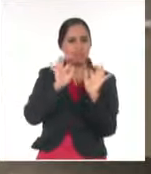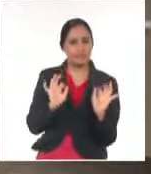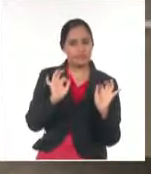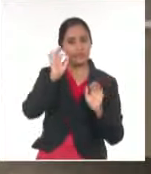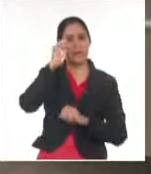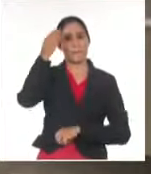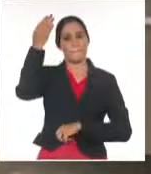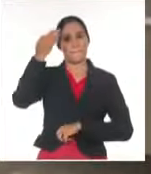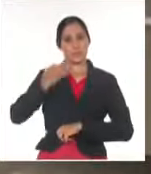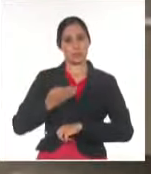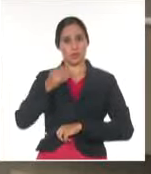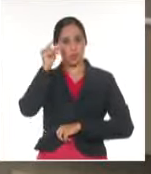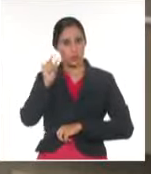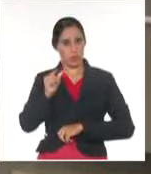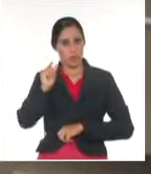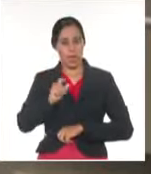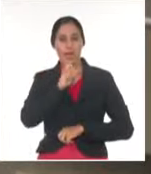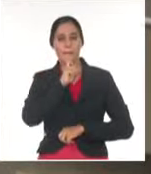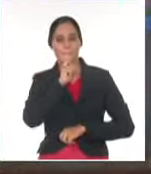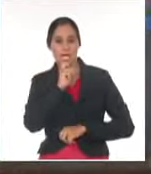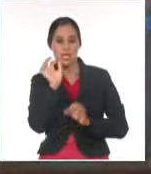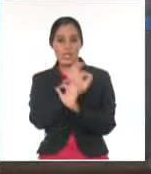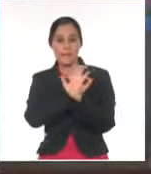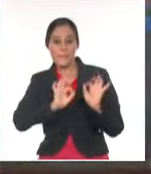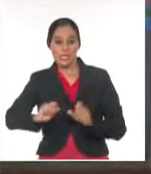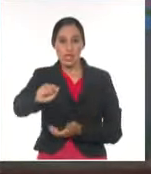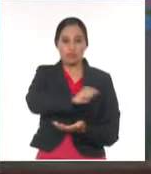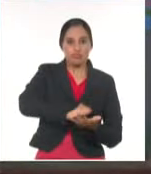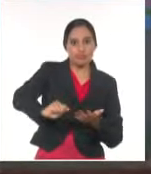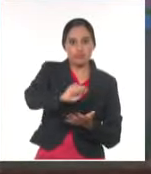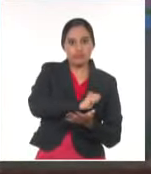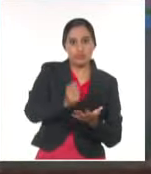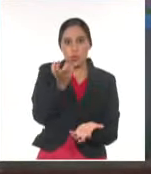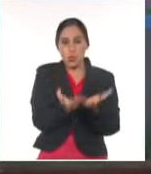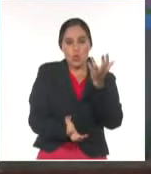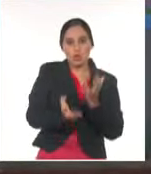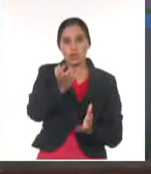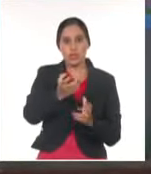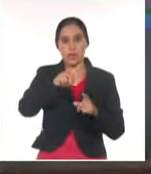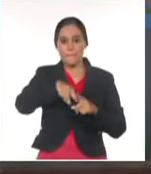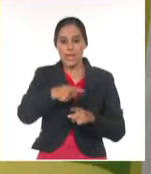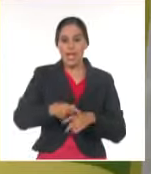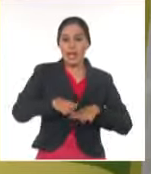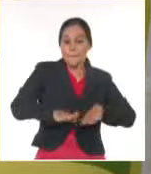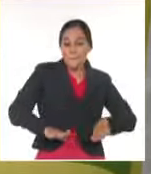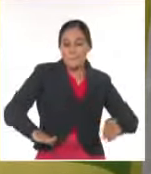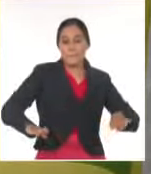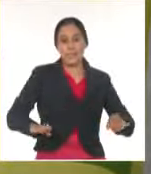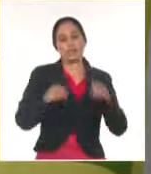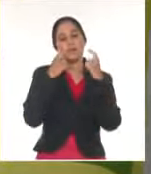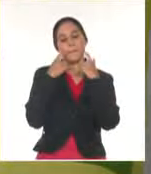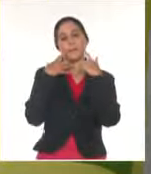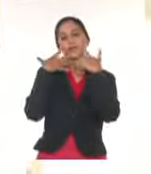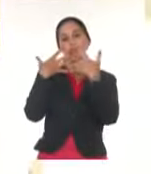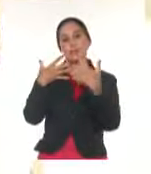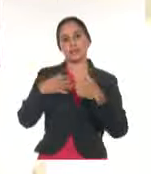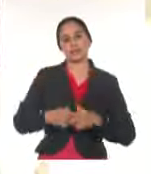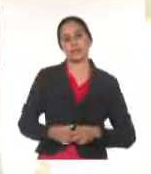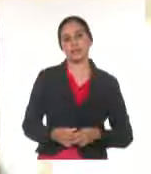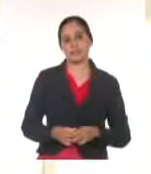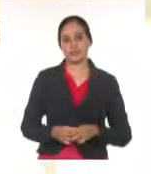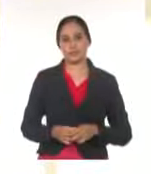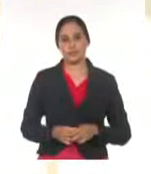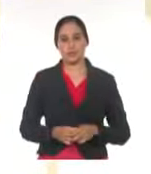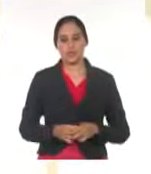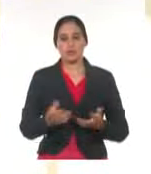de baño, limpieza en la cocina, ambientadores y para el tratamiento de pisos con la marca comercial Helcom. Multiplica